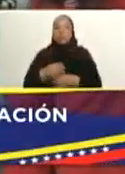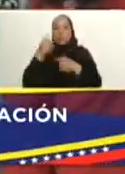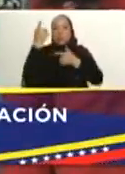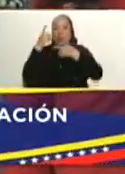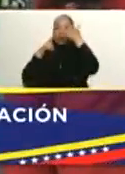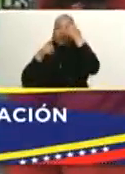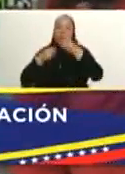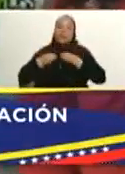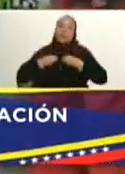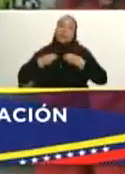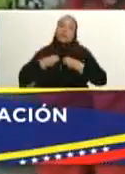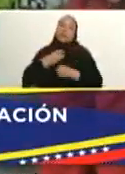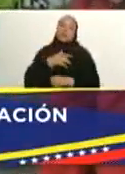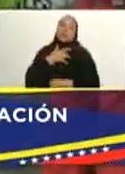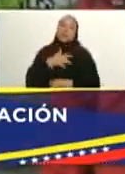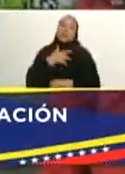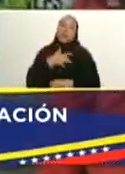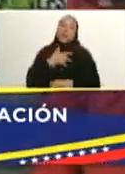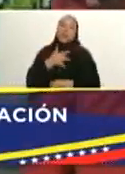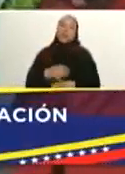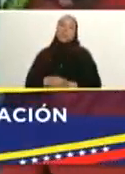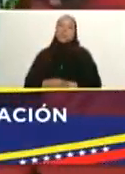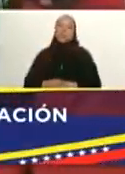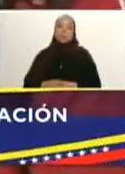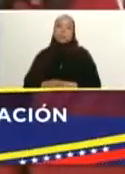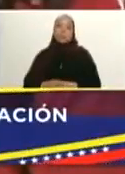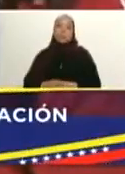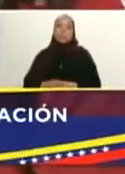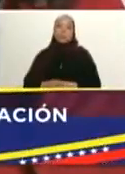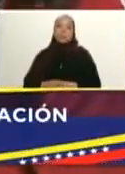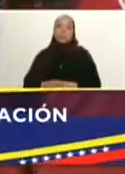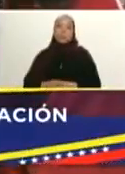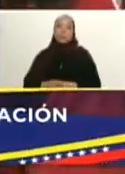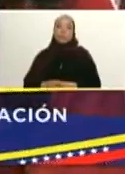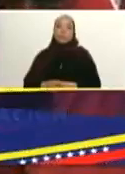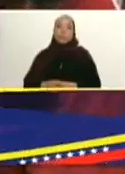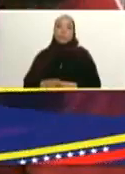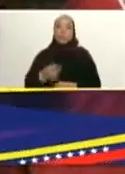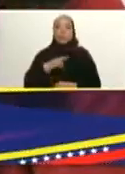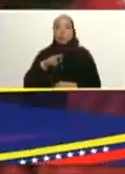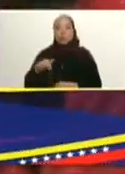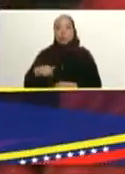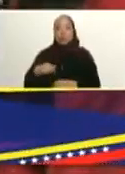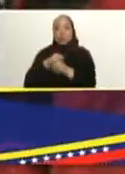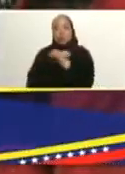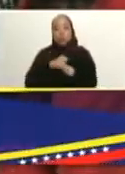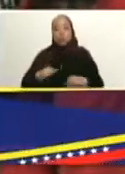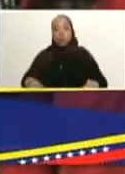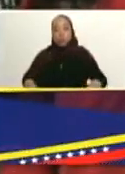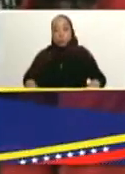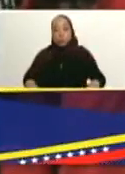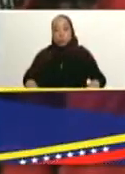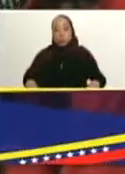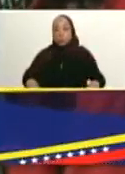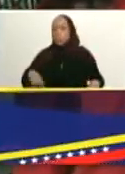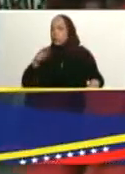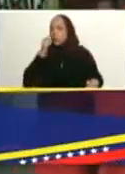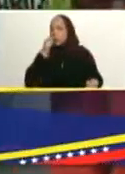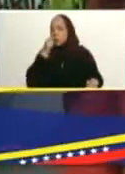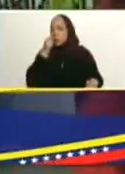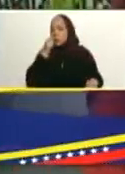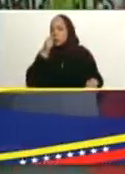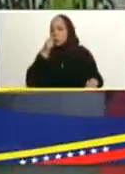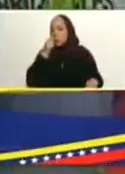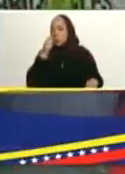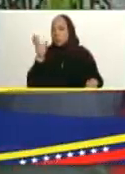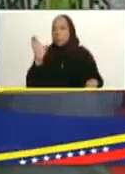jefe. Buenas tardes. Bueno, nuestra Fuerza Armada desplegada en todas las unidades ejecutivas que tenemos acá en